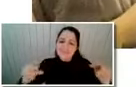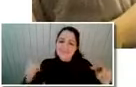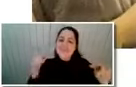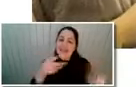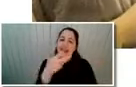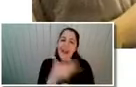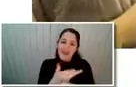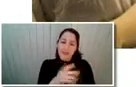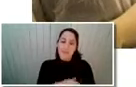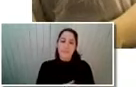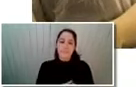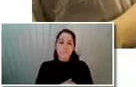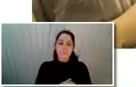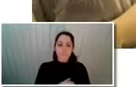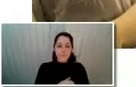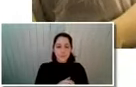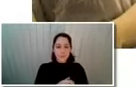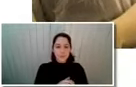siguiente.